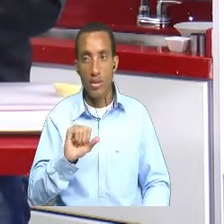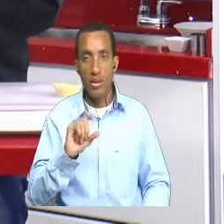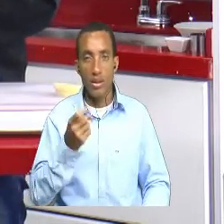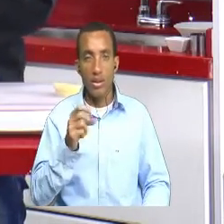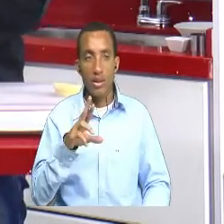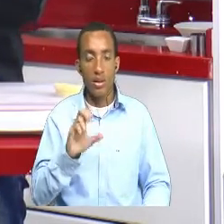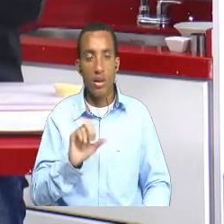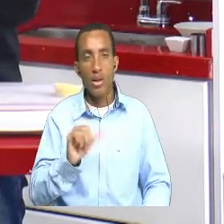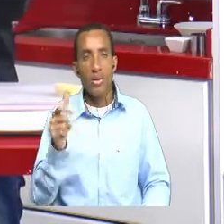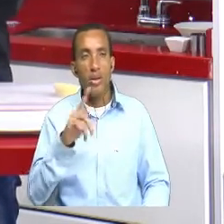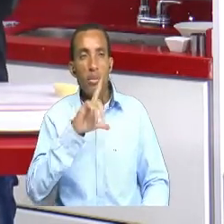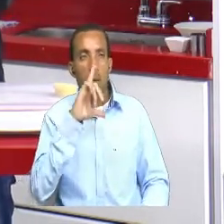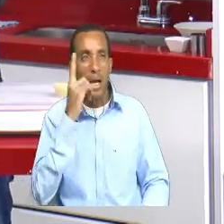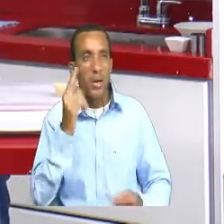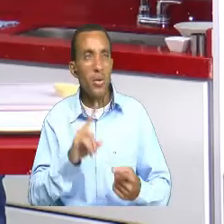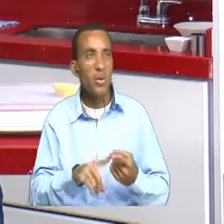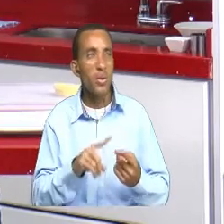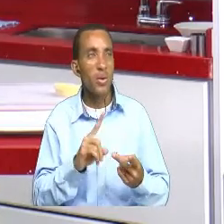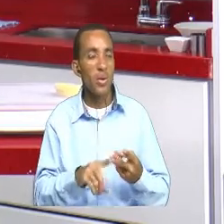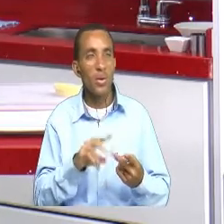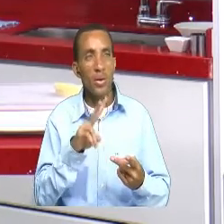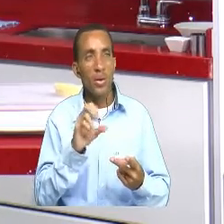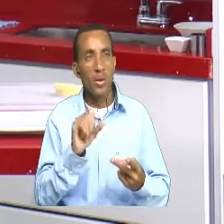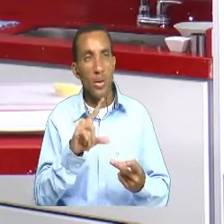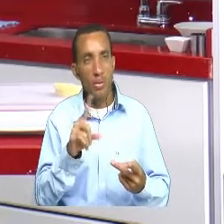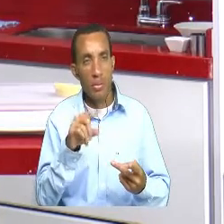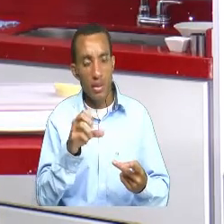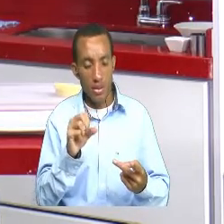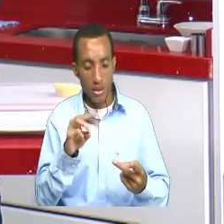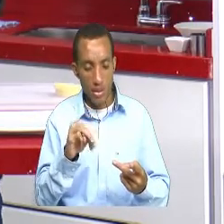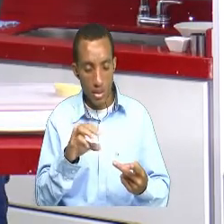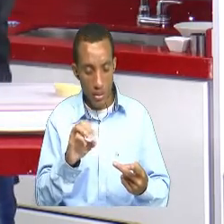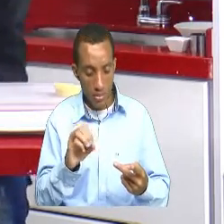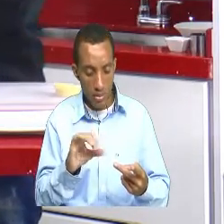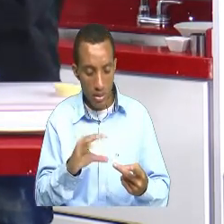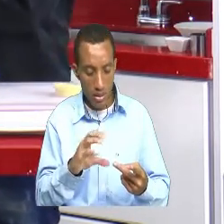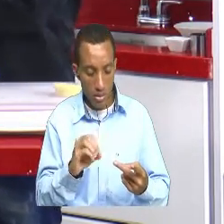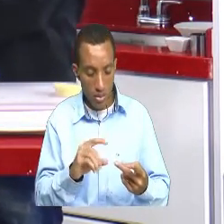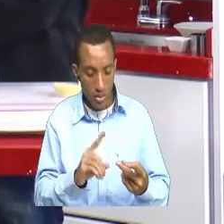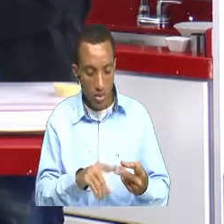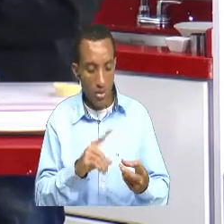y es muy tradicional con diferencias